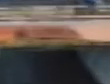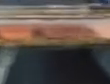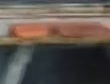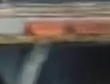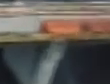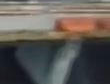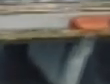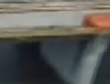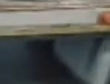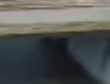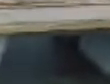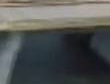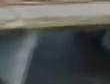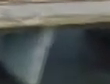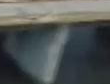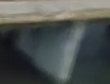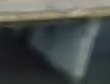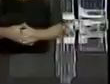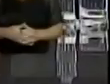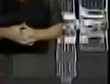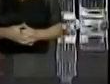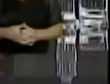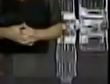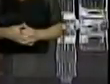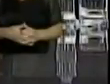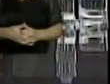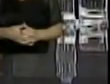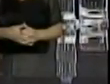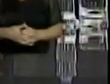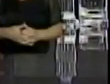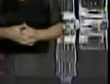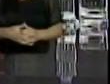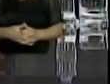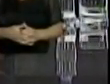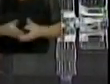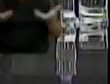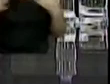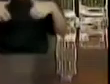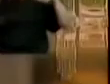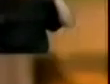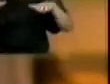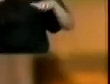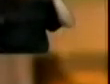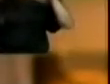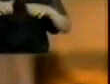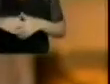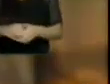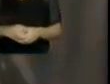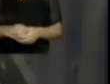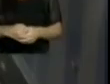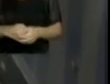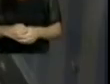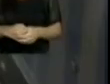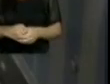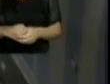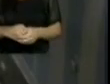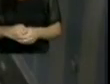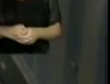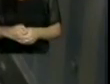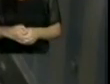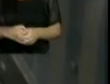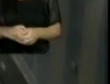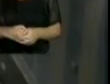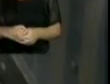el vicepresidente Jorge Glass, quien se mantuvo enlazado vía satélite con la capital a través del ECU-911, donde el presidente